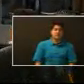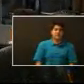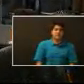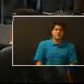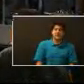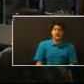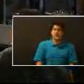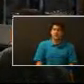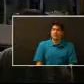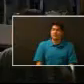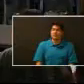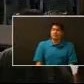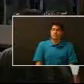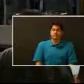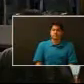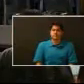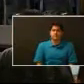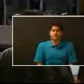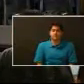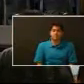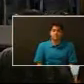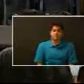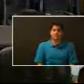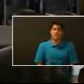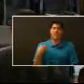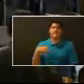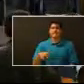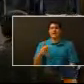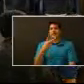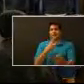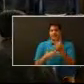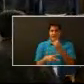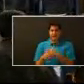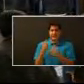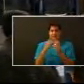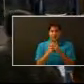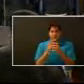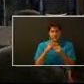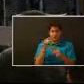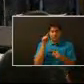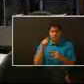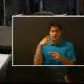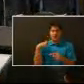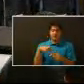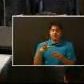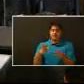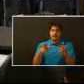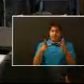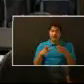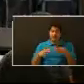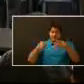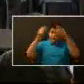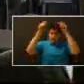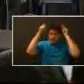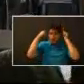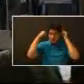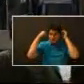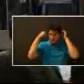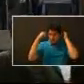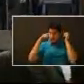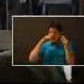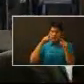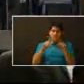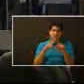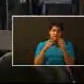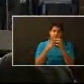Mayorga Castellanos, para que puedan pasar y podamos orar por ellos, por la cobertura. También vamos a orar por los